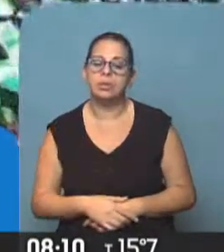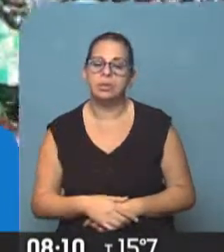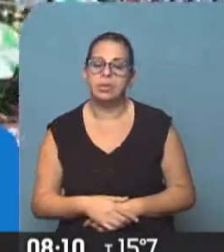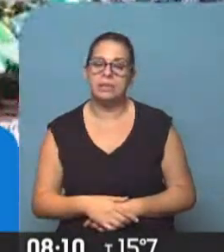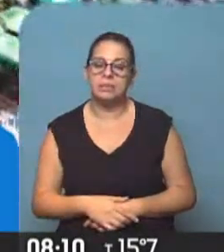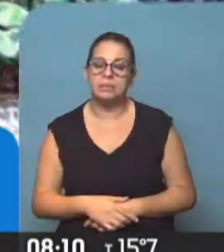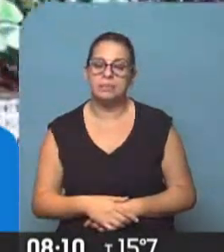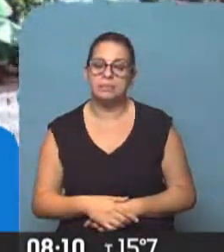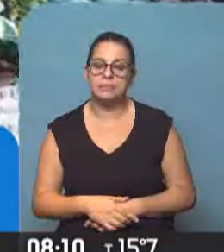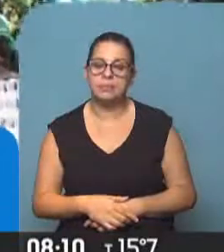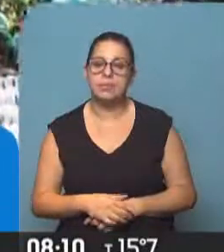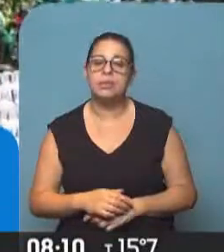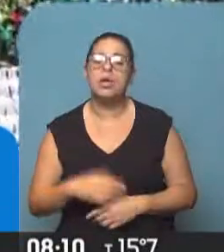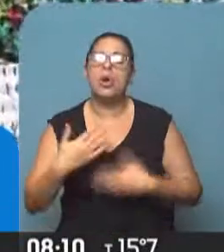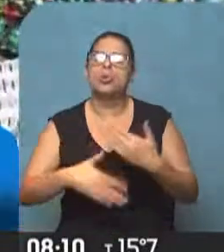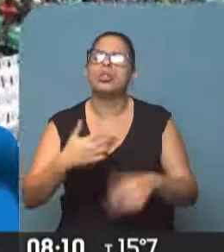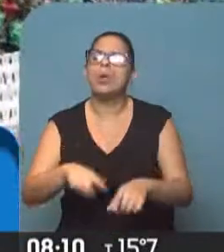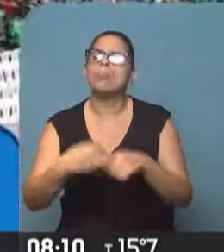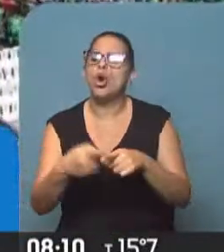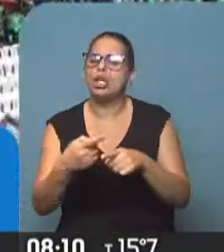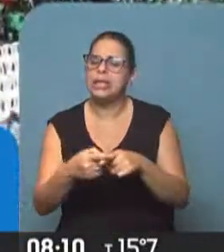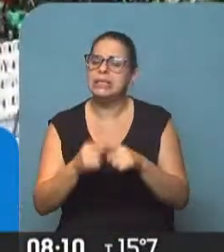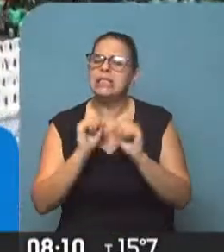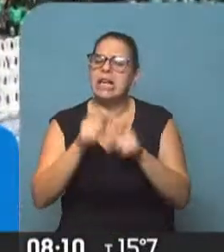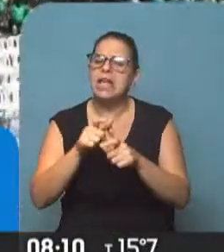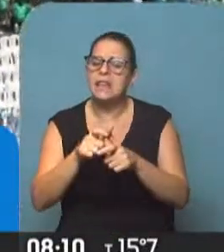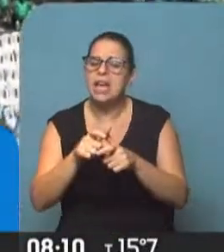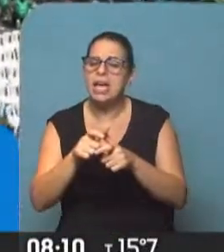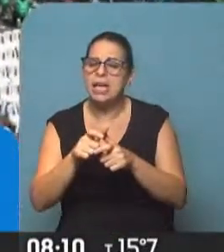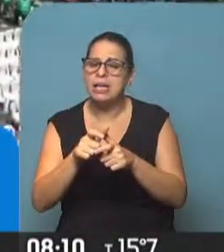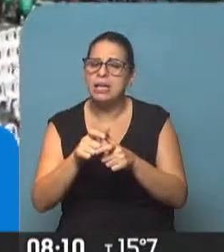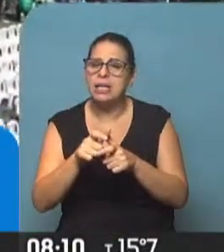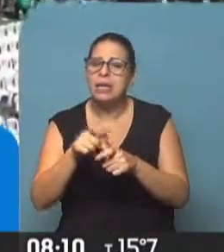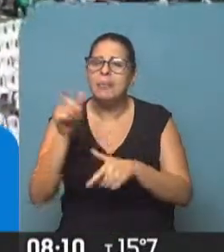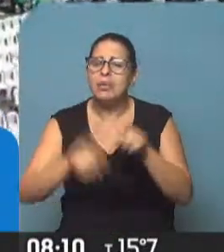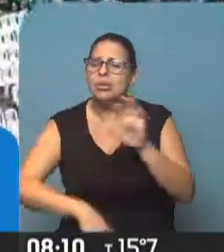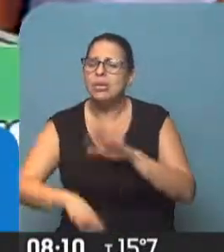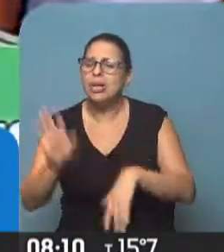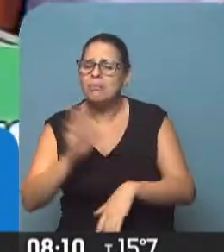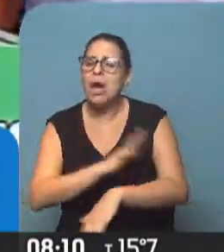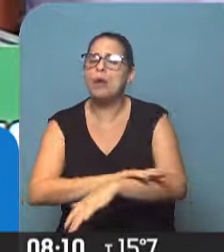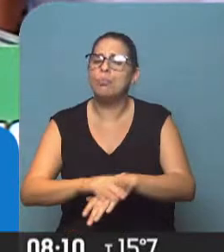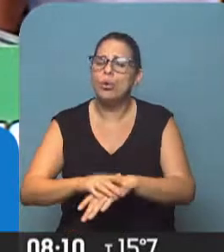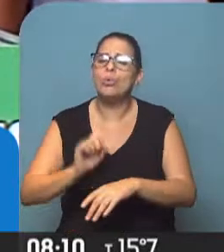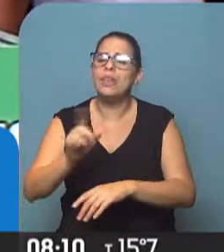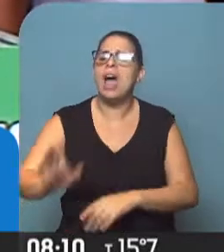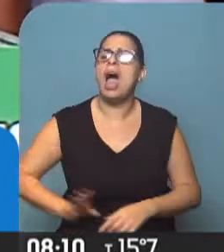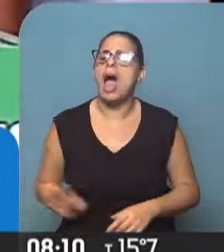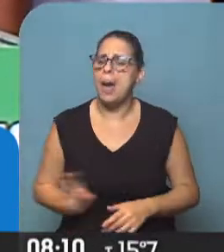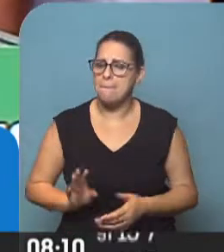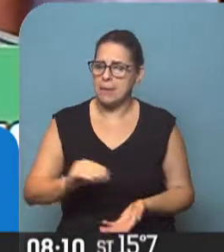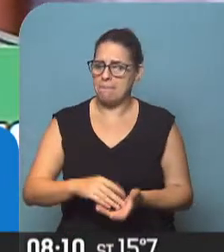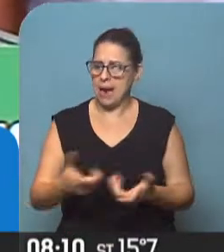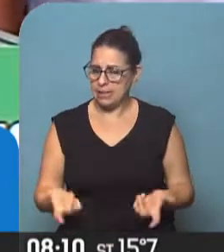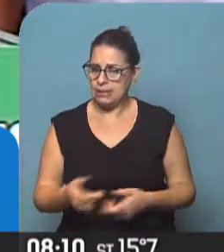llevando adelante políticas que hambrean a la parte más sensible de nuestra sociedad, a